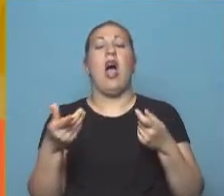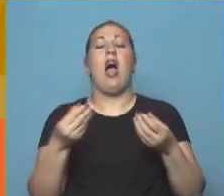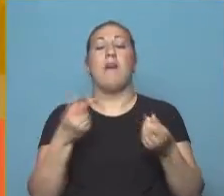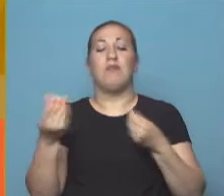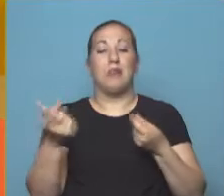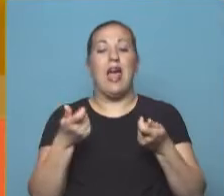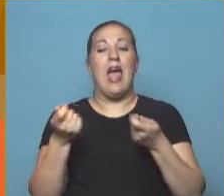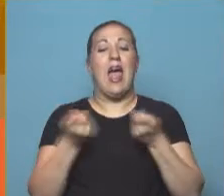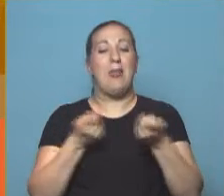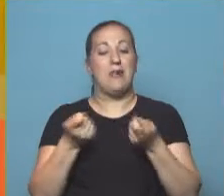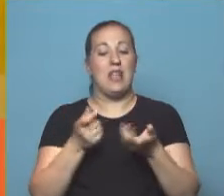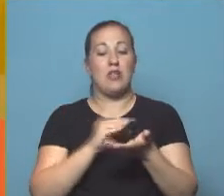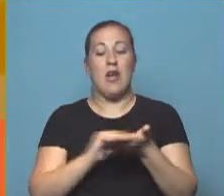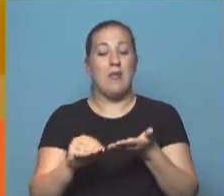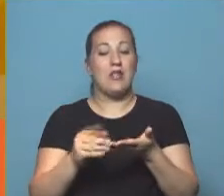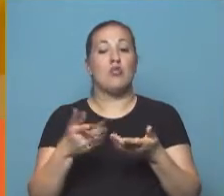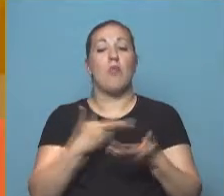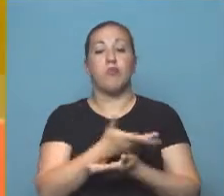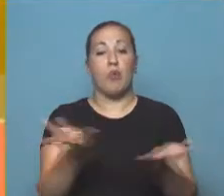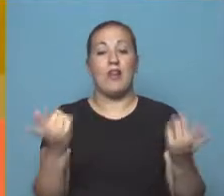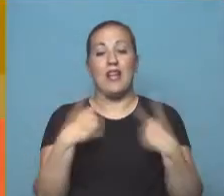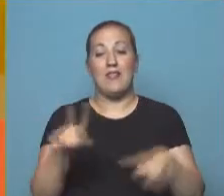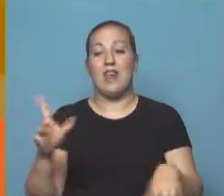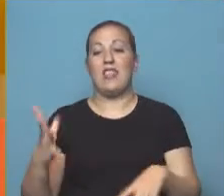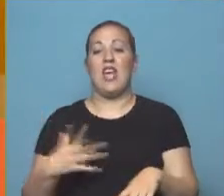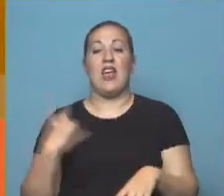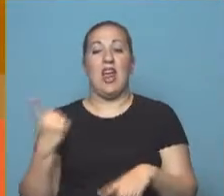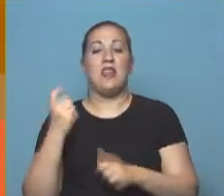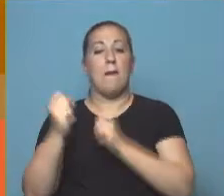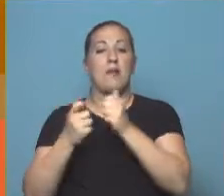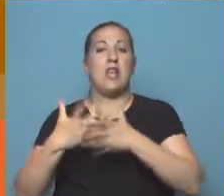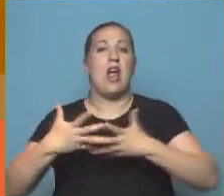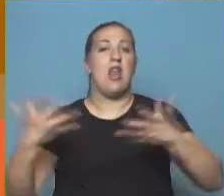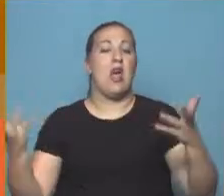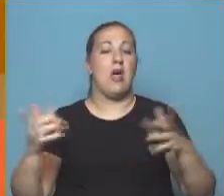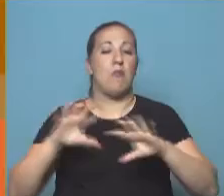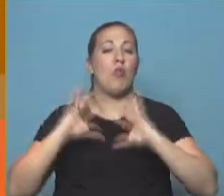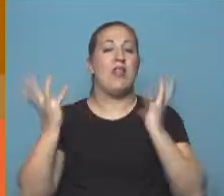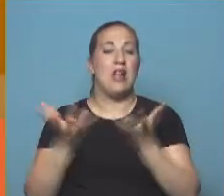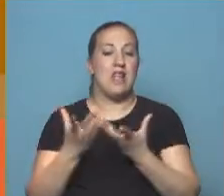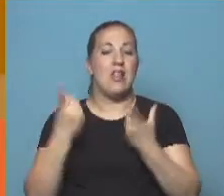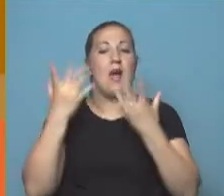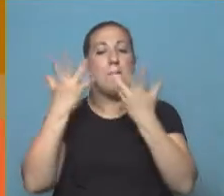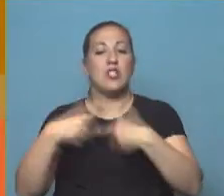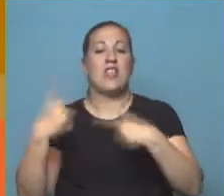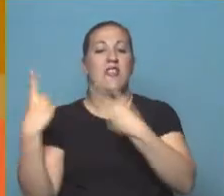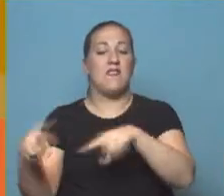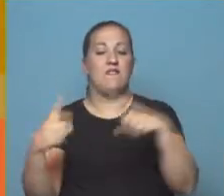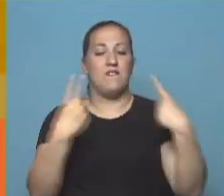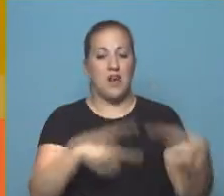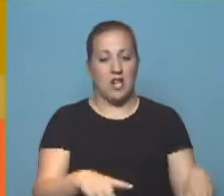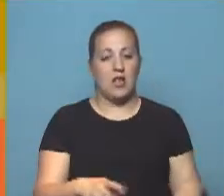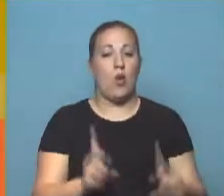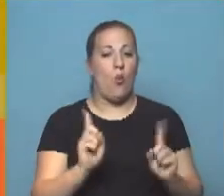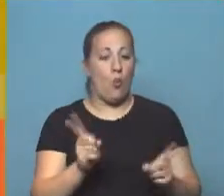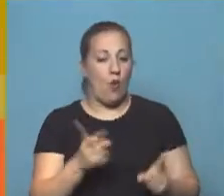una multinacional a que haya gerentes generales de las multinacionales que estén cerca de un proyecto político. Son dos cosas distintas. Los anteriores que te mencioné estamos muy